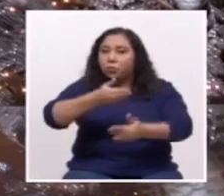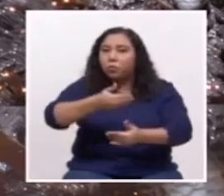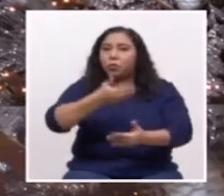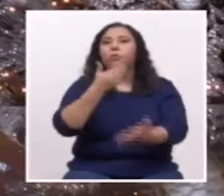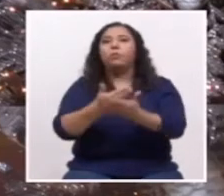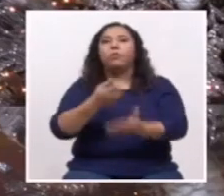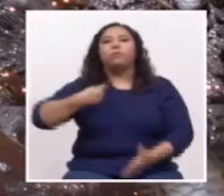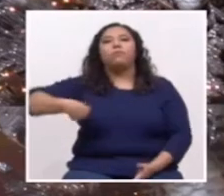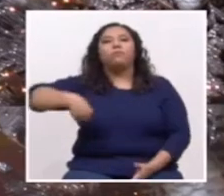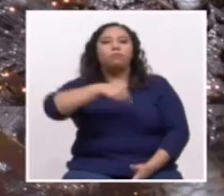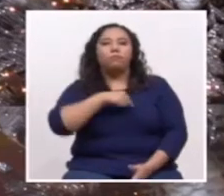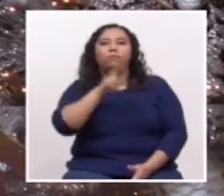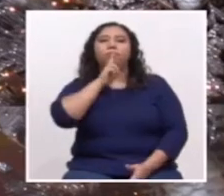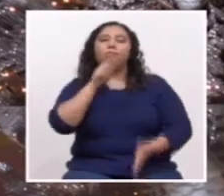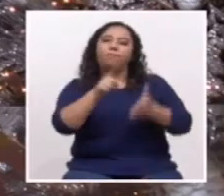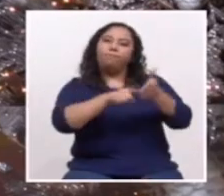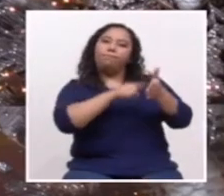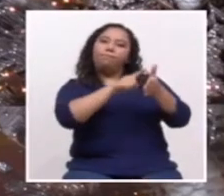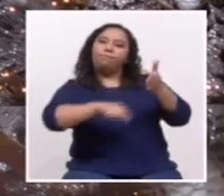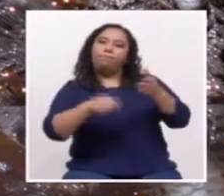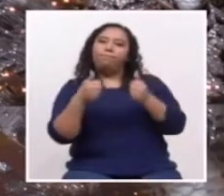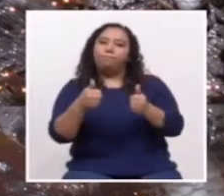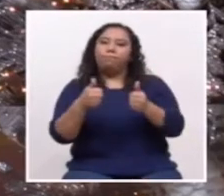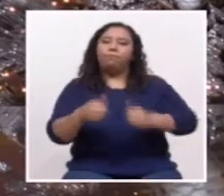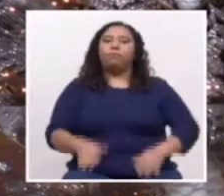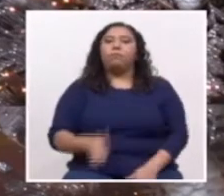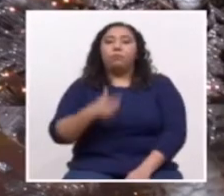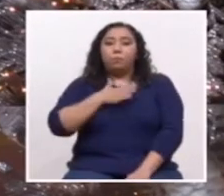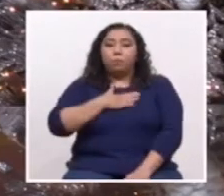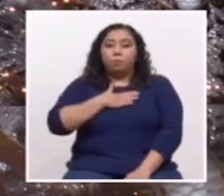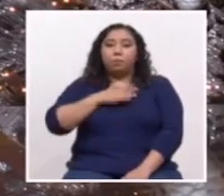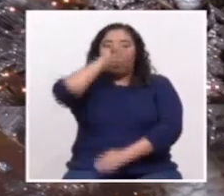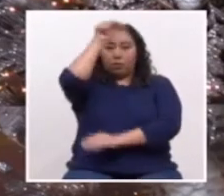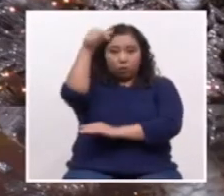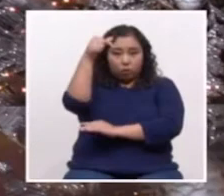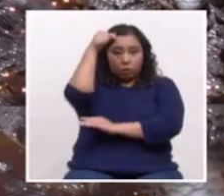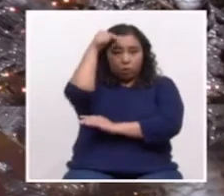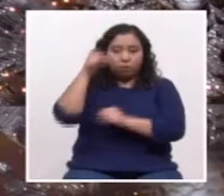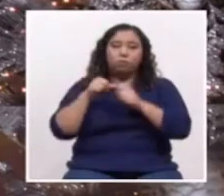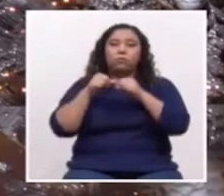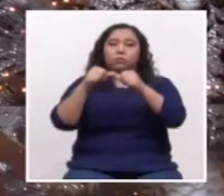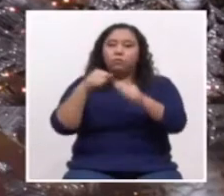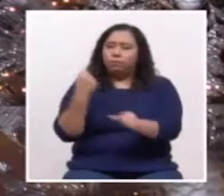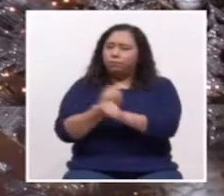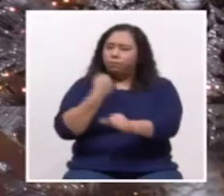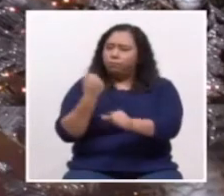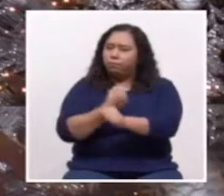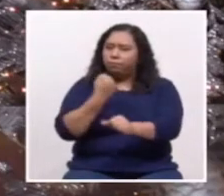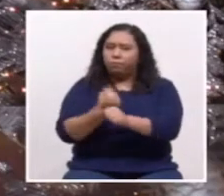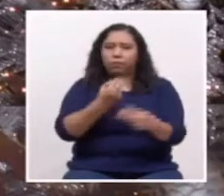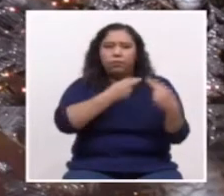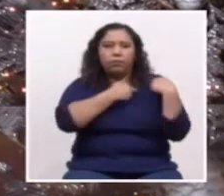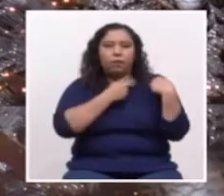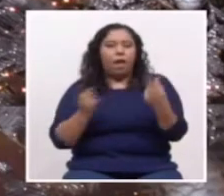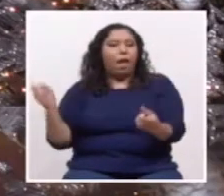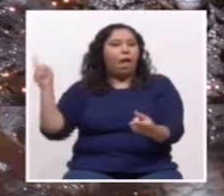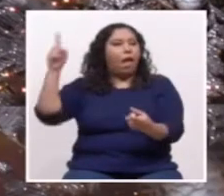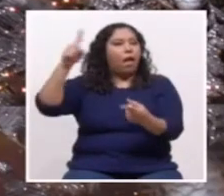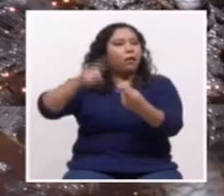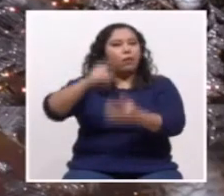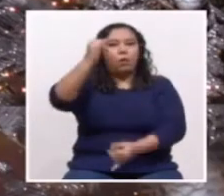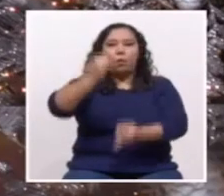nuestra democracia. Mi gabinete seguirá trabajando con responsabilidad hasta el cierre del actual